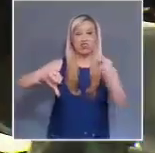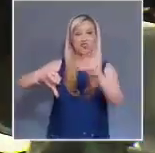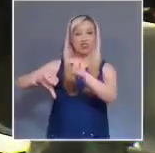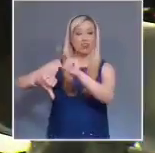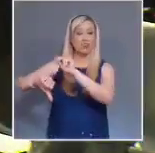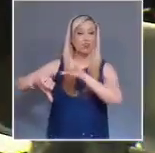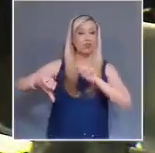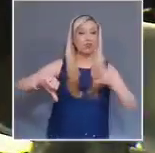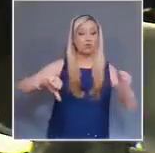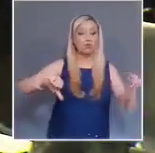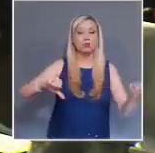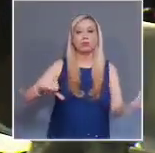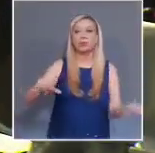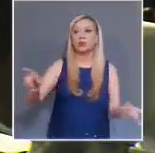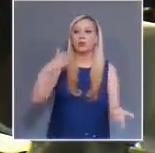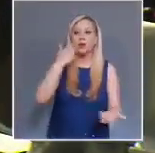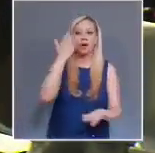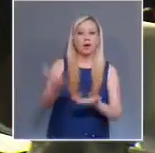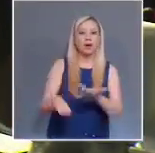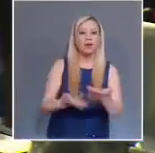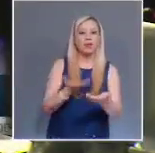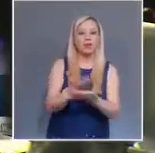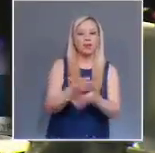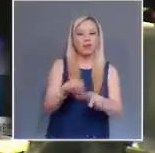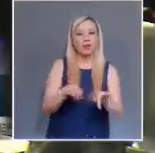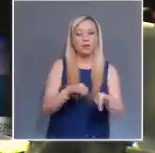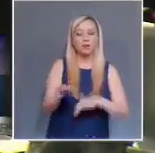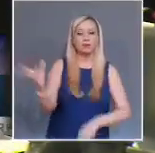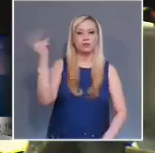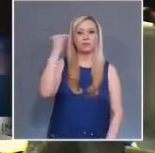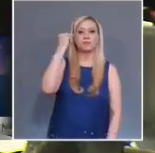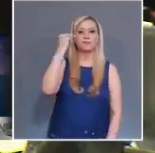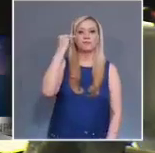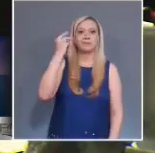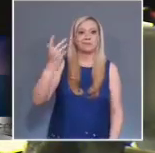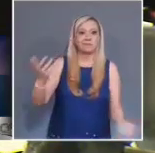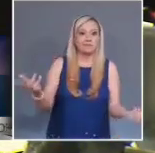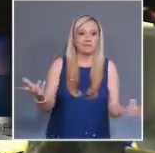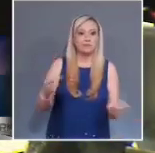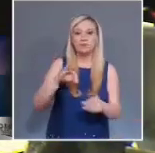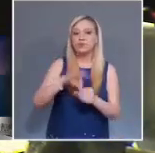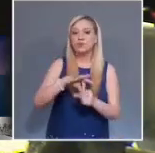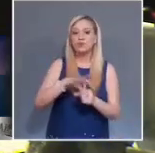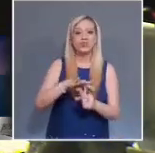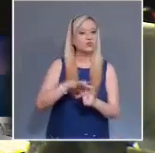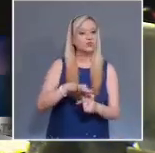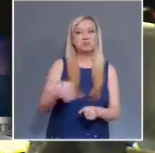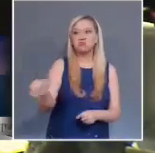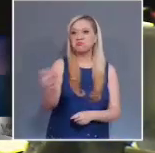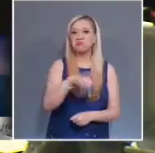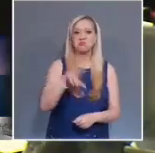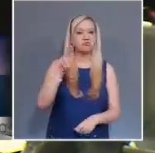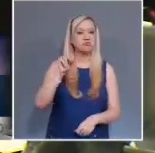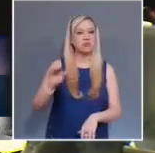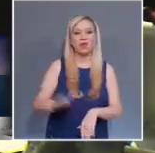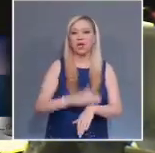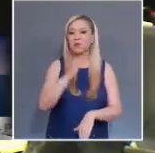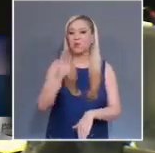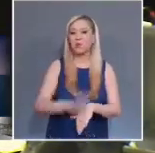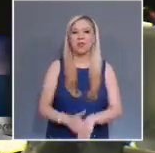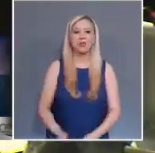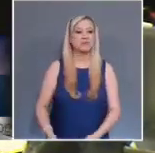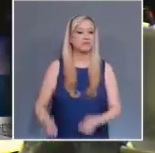El resultado de la votación indica que no se reúne la mayoría aprobada de las